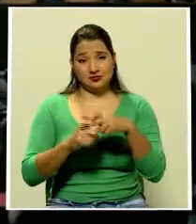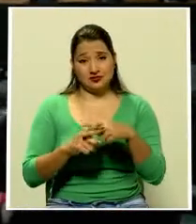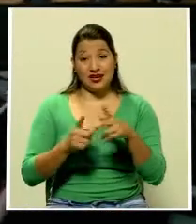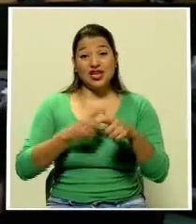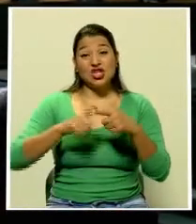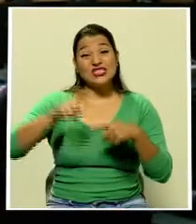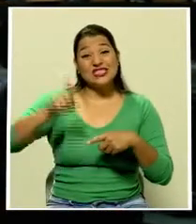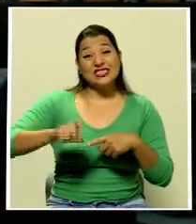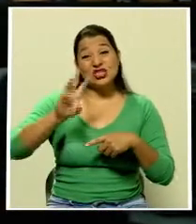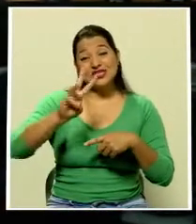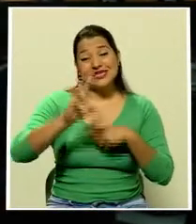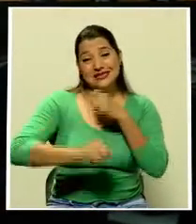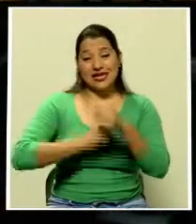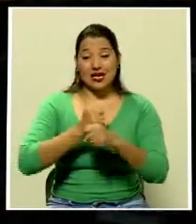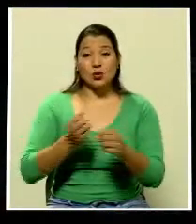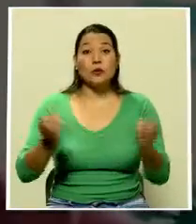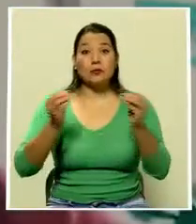más.